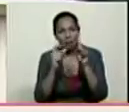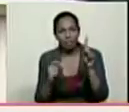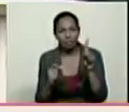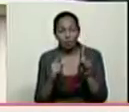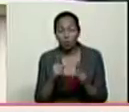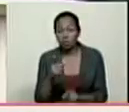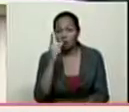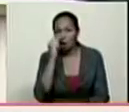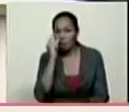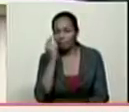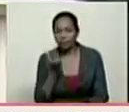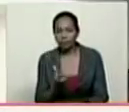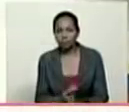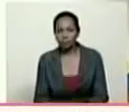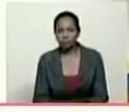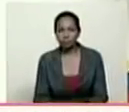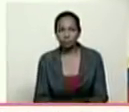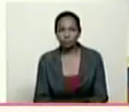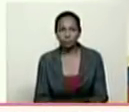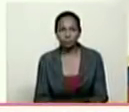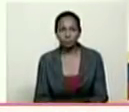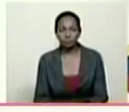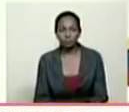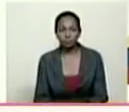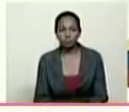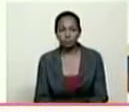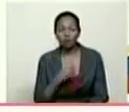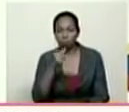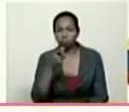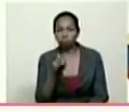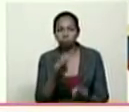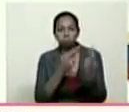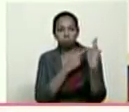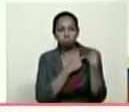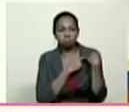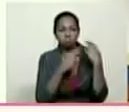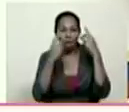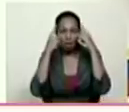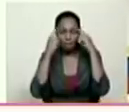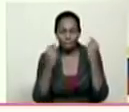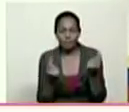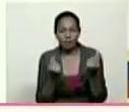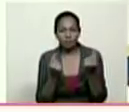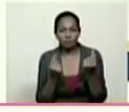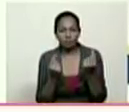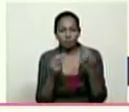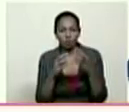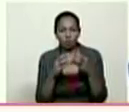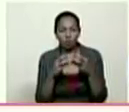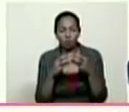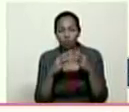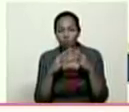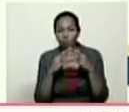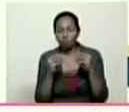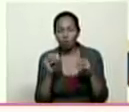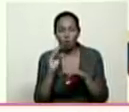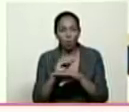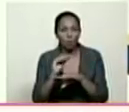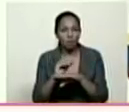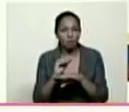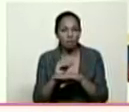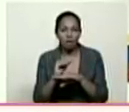Este señor era el encargado y el experto en los mecanismos de protecciones